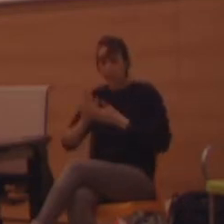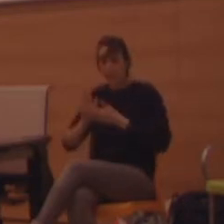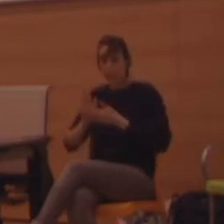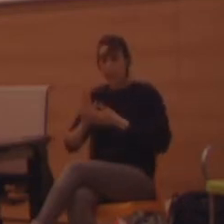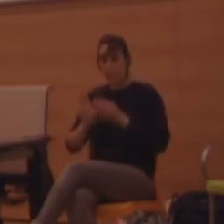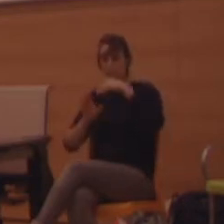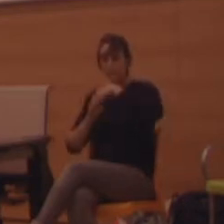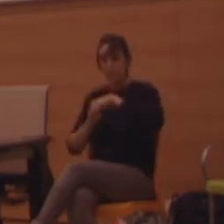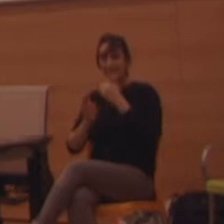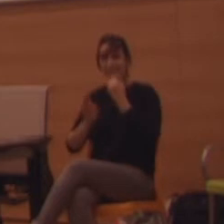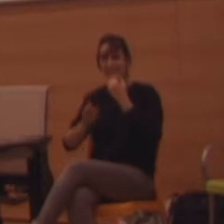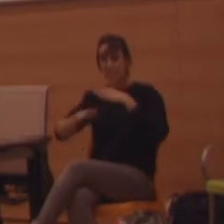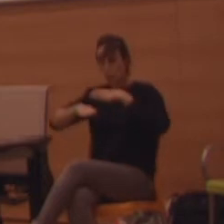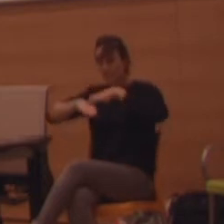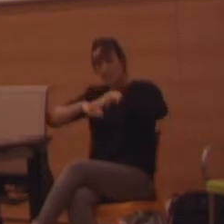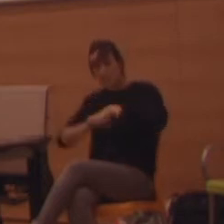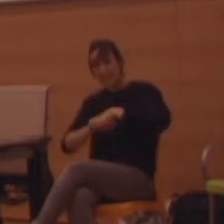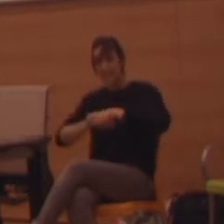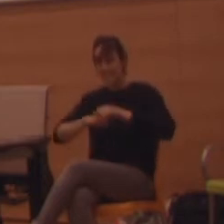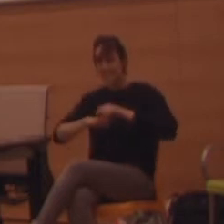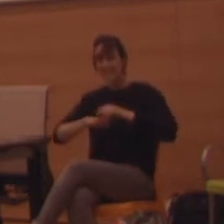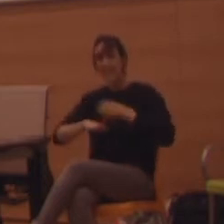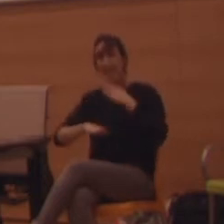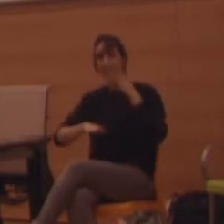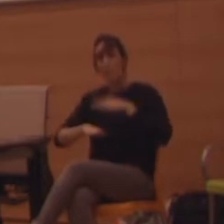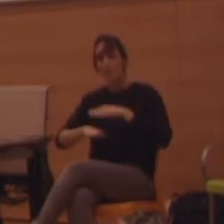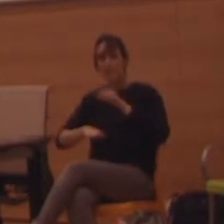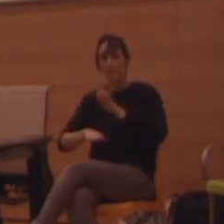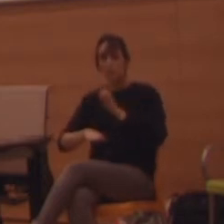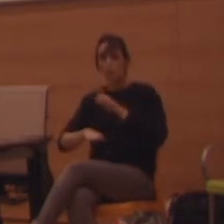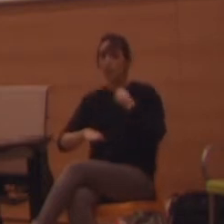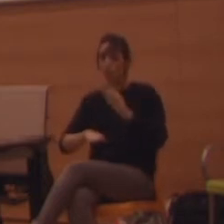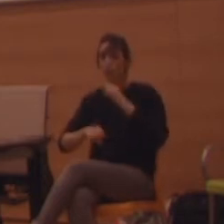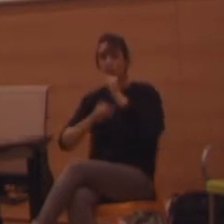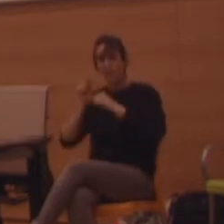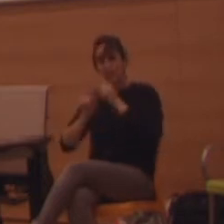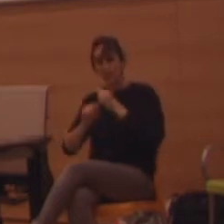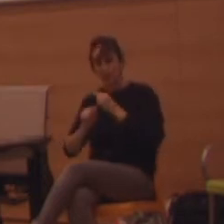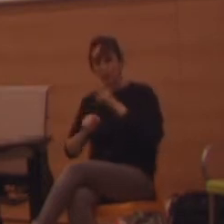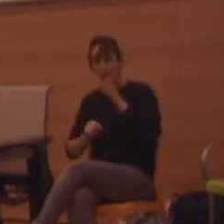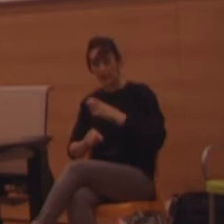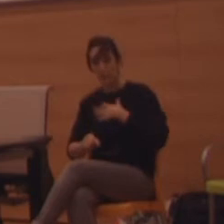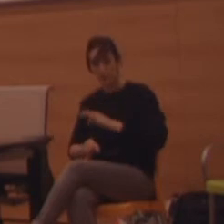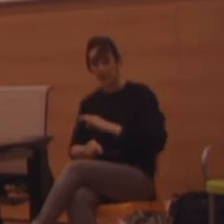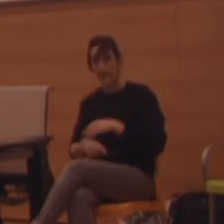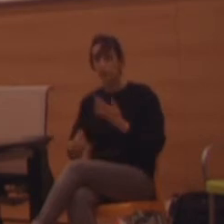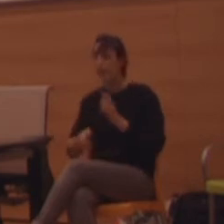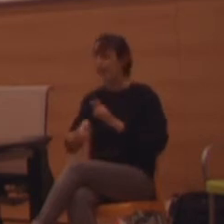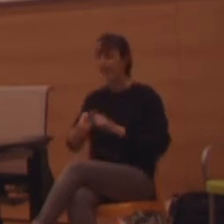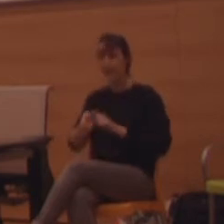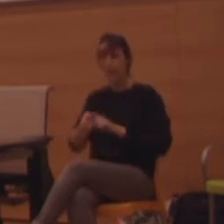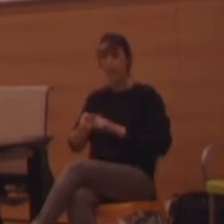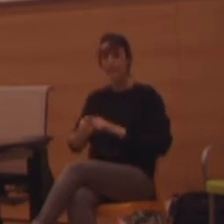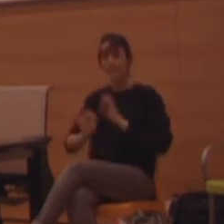y si no se ponen unas plantillas adecuadas nos aparecen lesiones que se nos pueden infectar. La diabetes en sí, por todo lo que